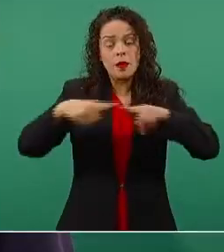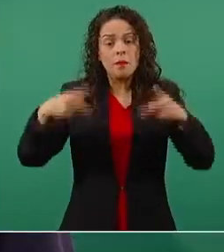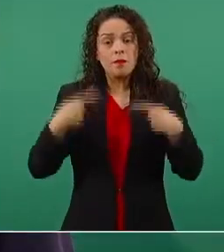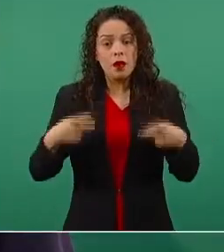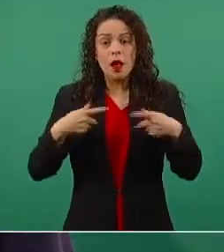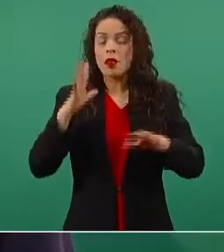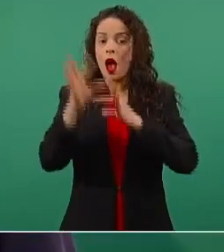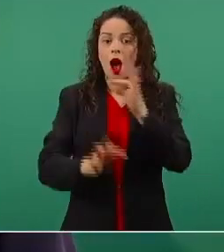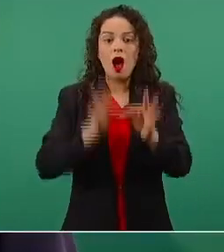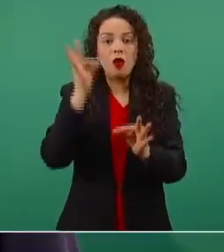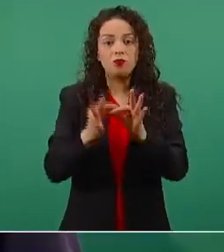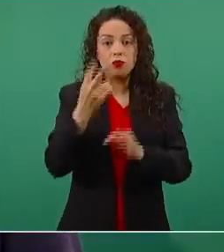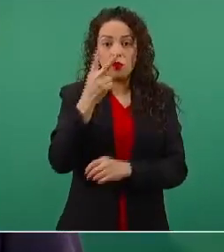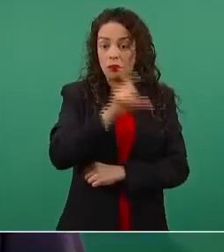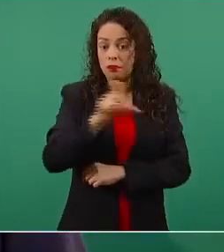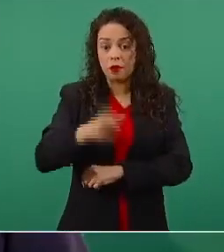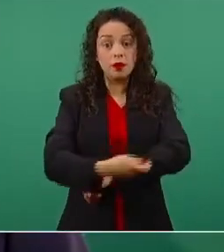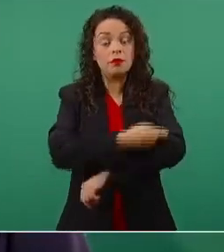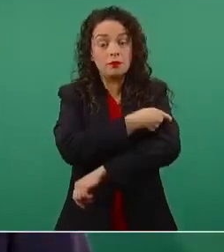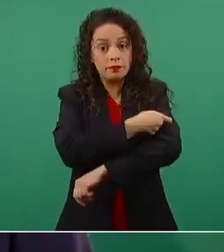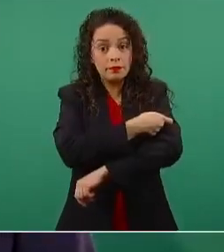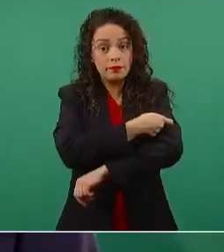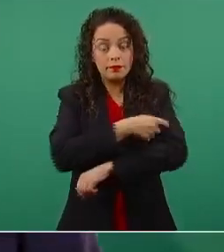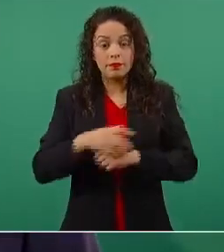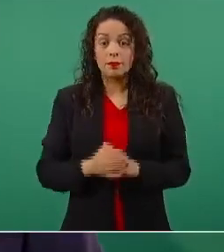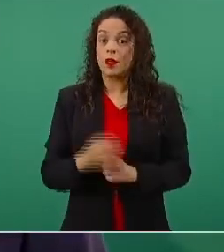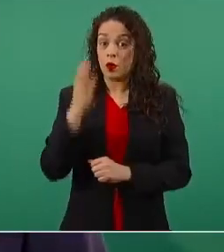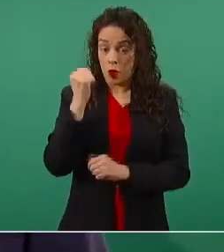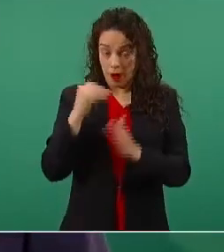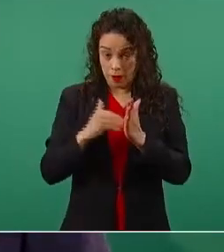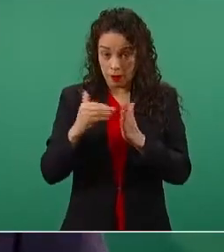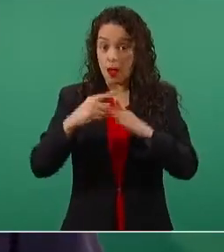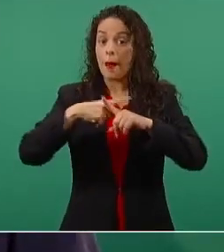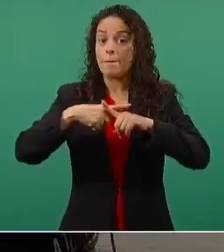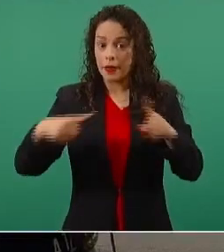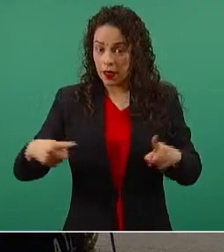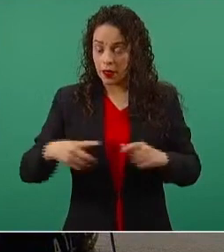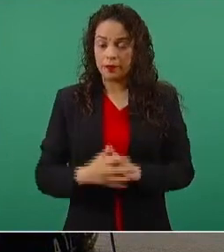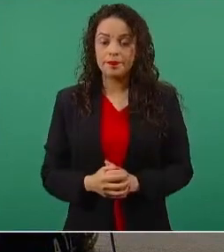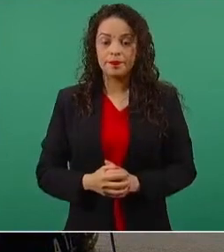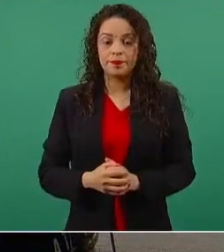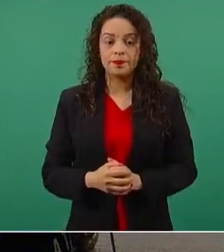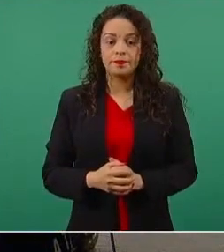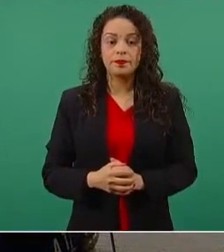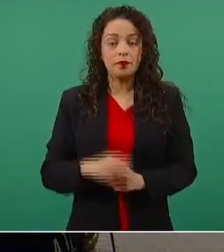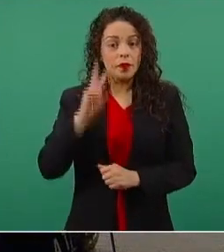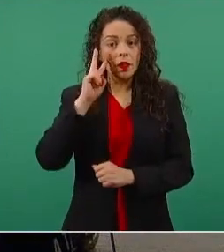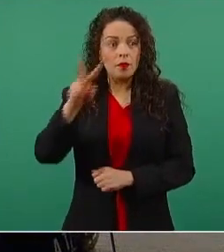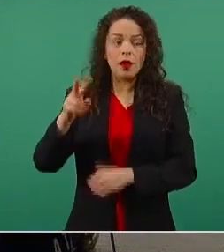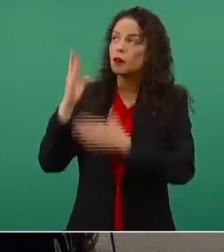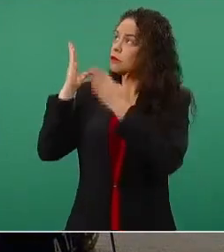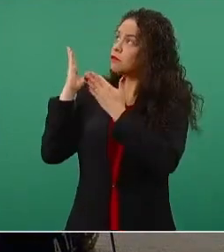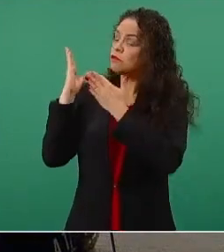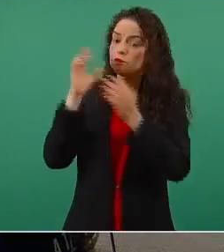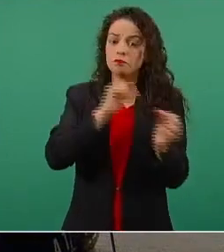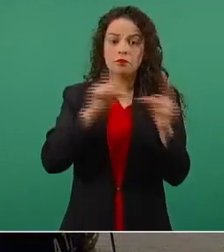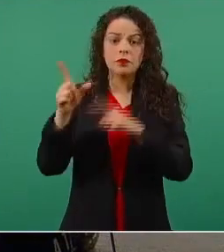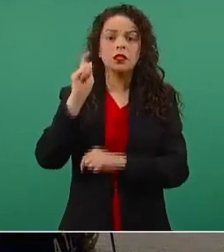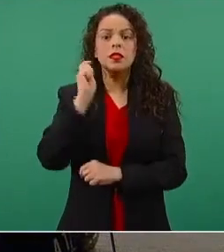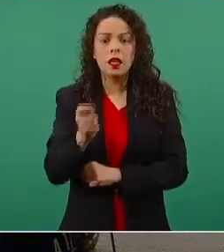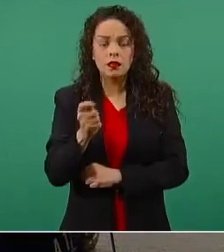esquema completo de vacunación, esquema completo, 9.5 millones. Y en la siguiente imagen lo que vemos es la reducción de la